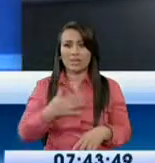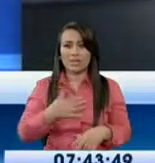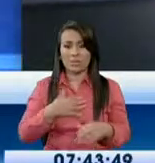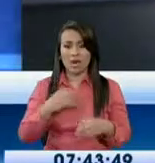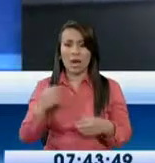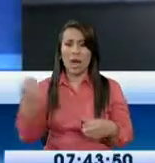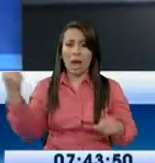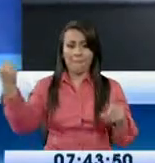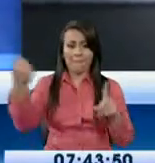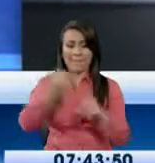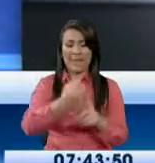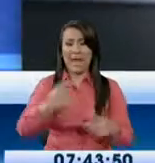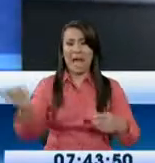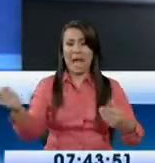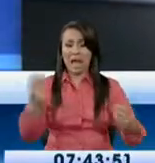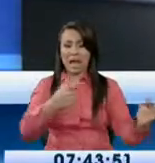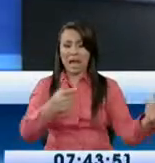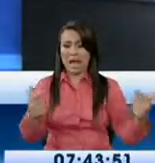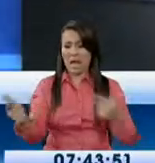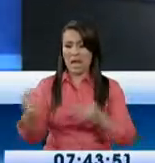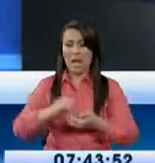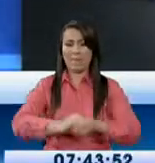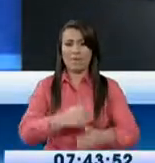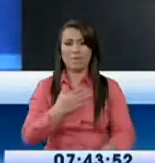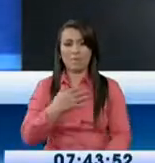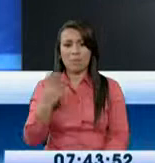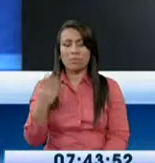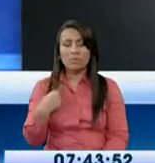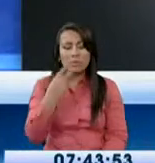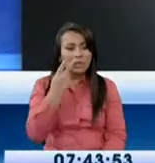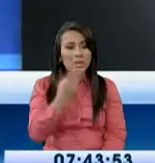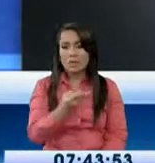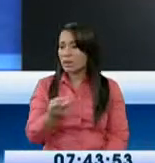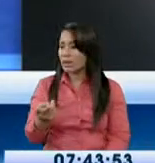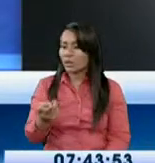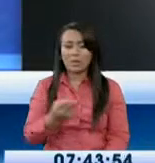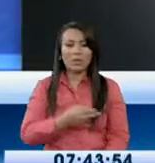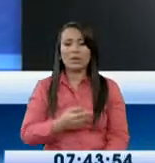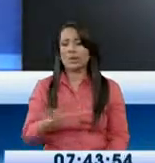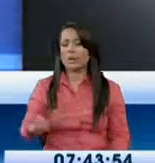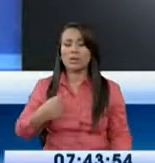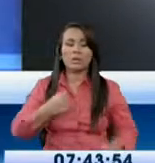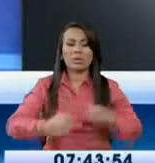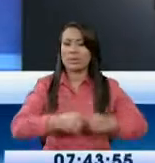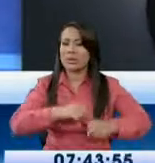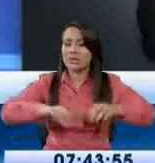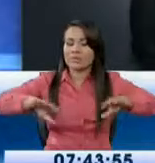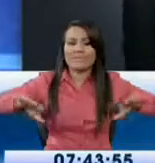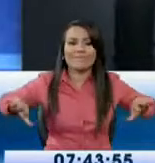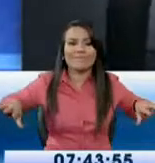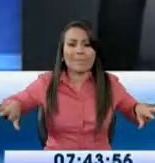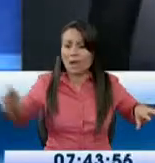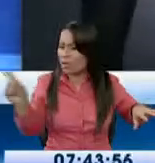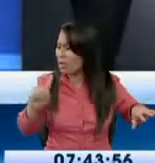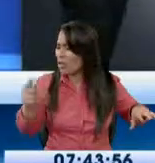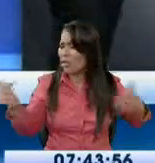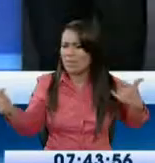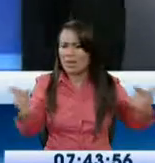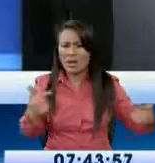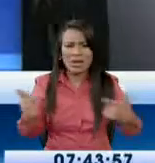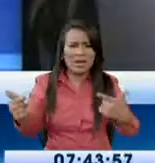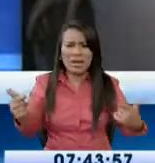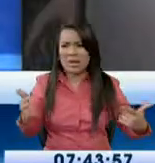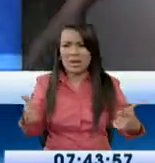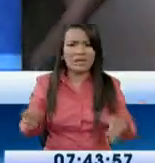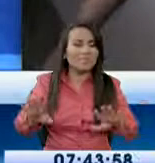a pegarle puñete al amigo. Y mi esposo, de ver eso, él corre a separarlo. Dice, ya no peleen.